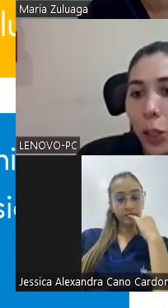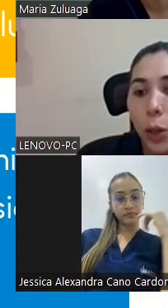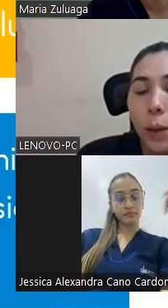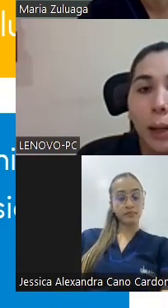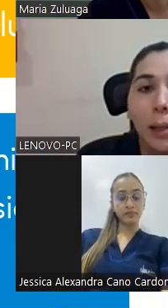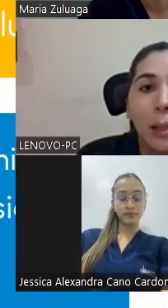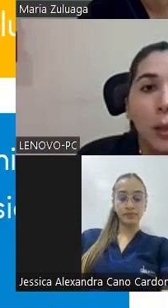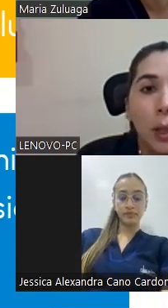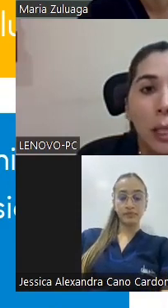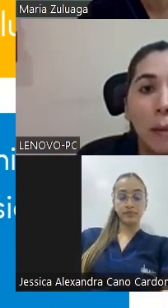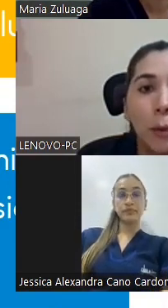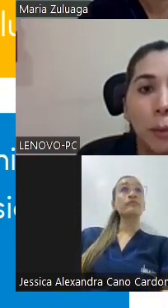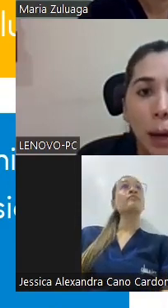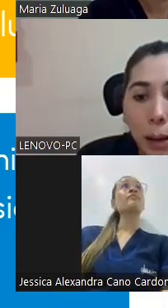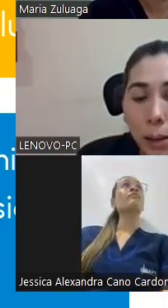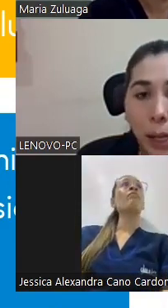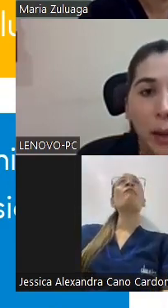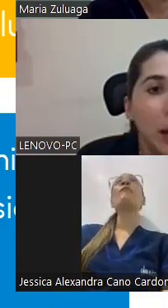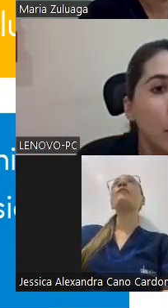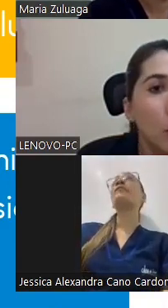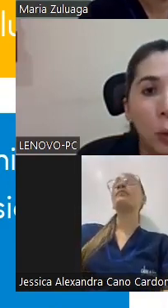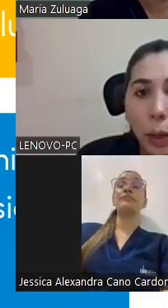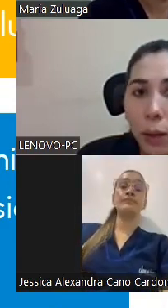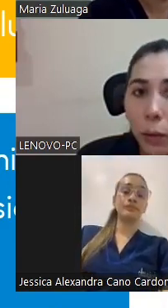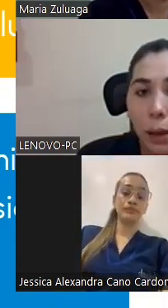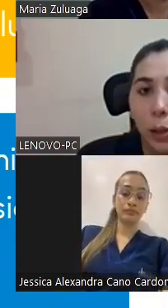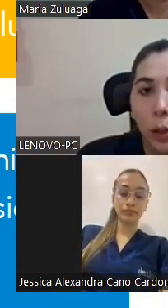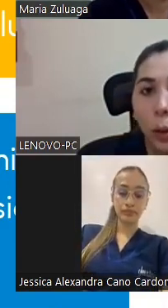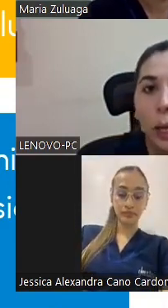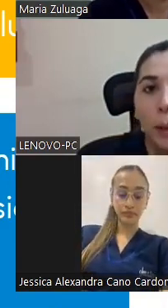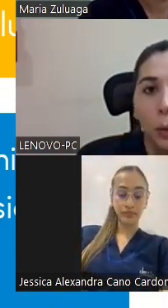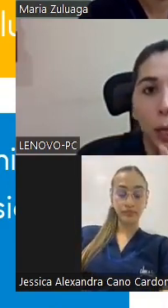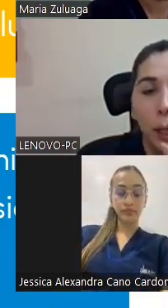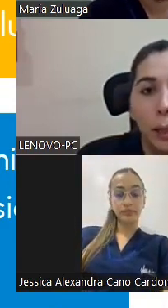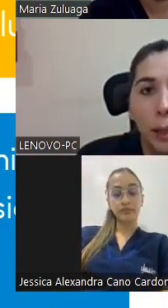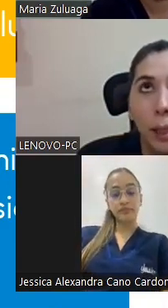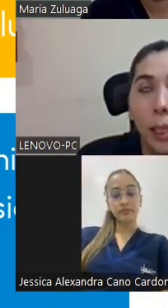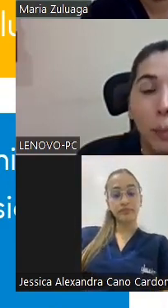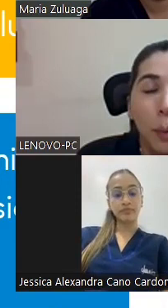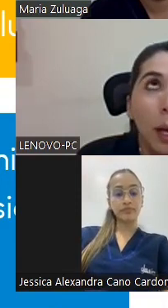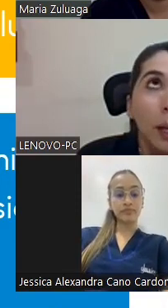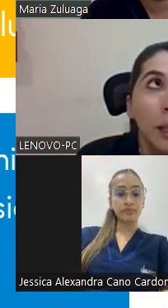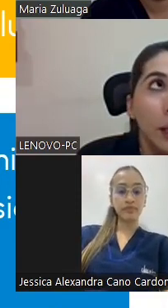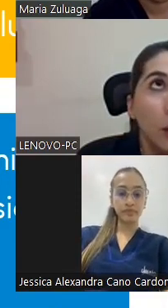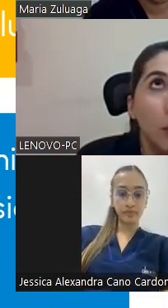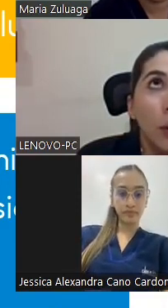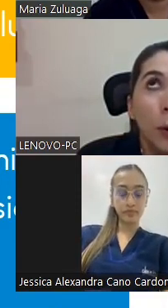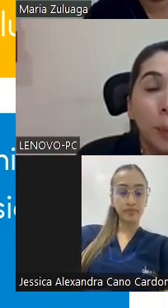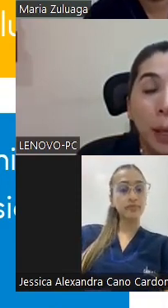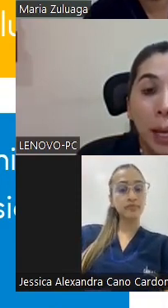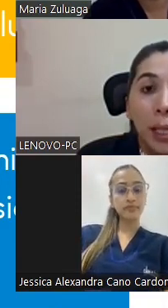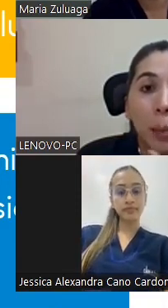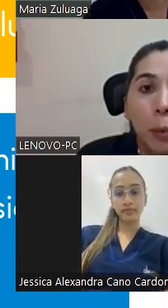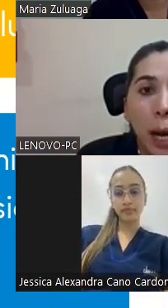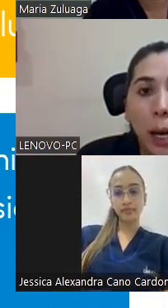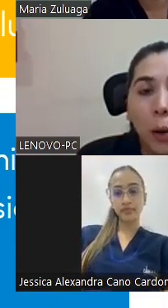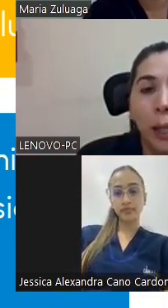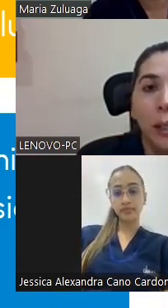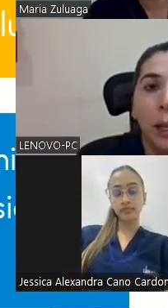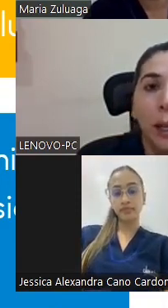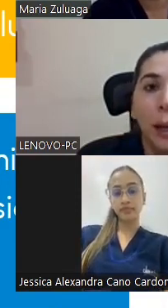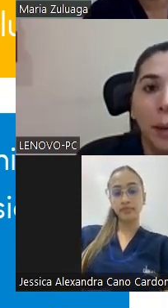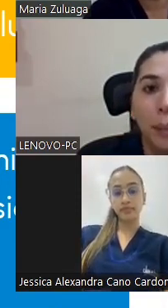el derecho a tomar las decisiones informadas. Se le debe dar muy buena información a la persona que esté como